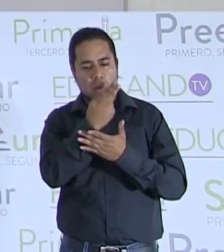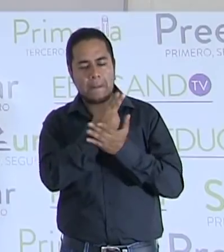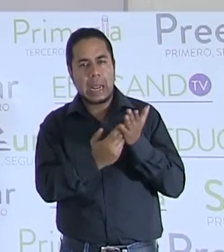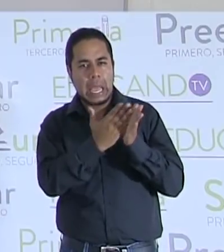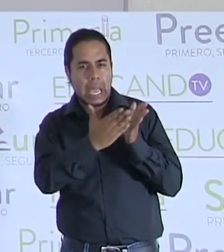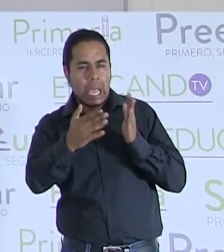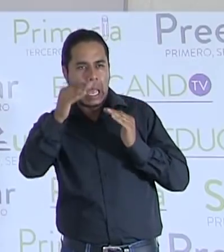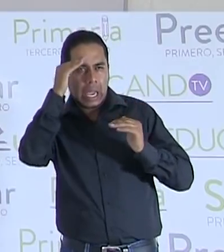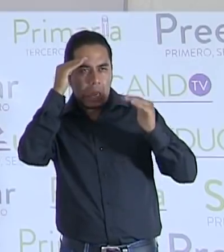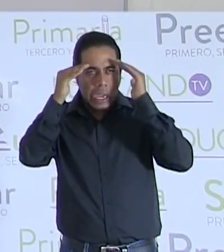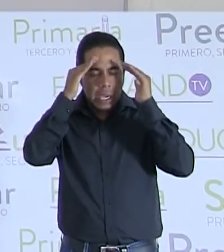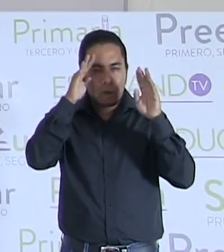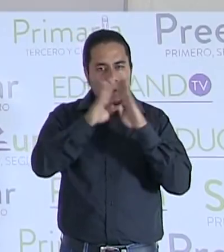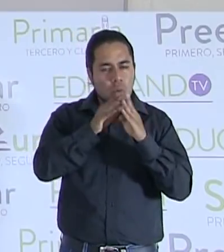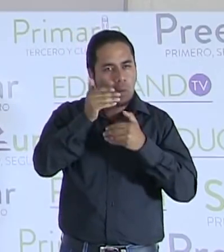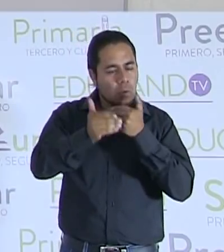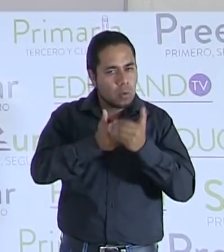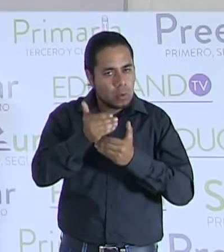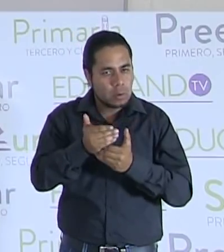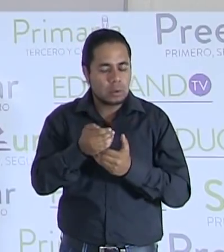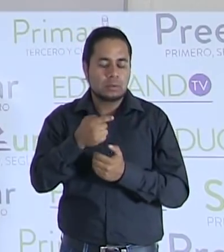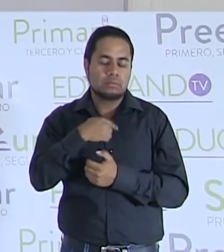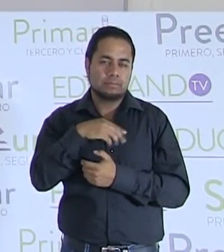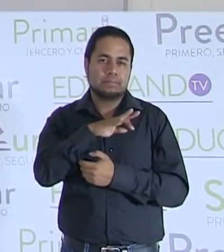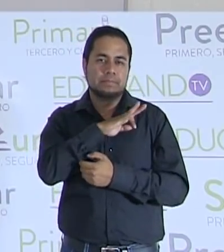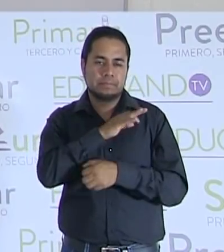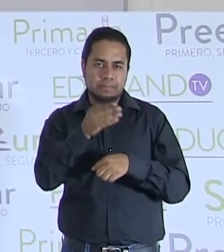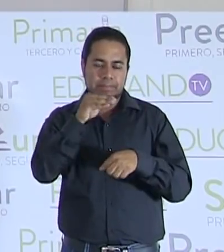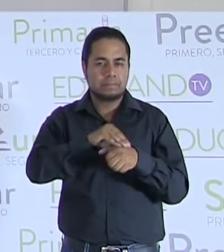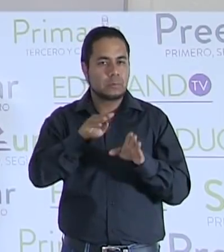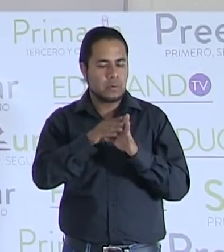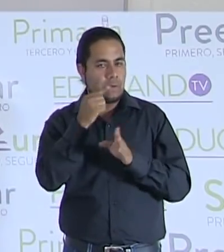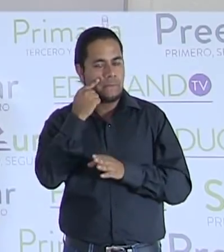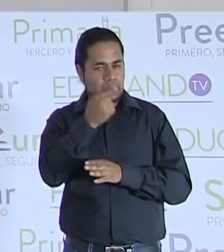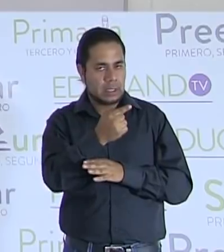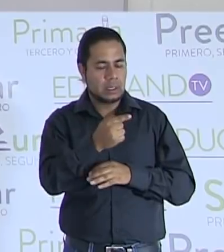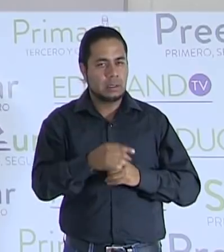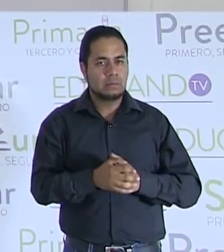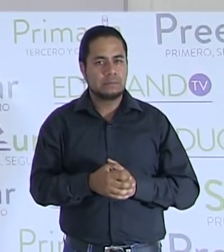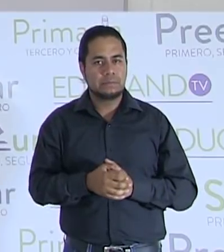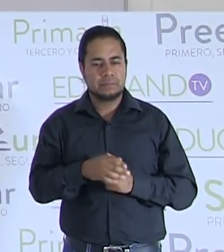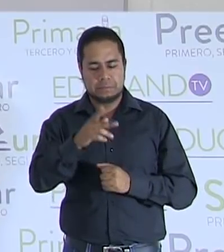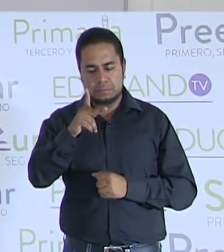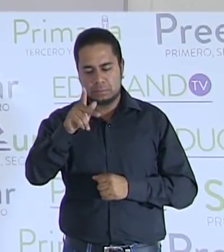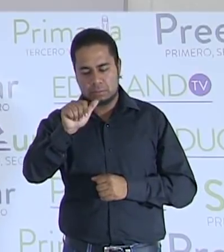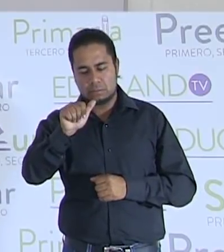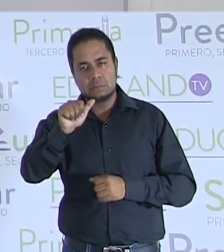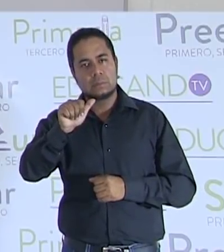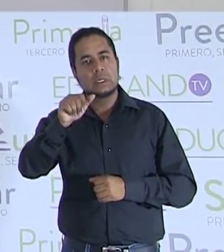¿Y cómo la puedo planear? La puedo planear, fíjense muy bien, planear